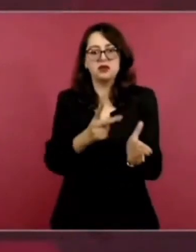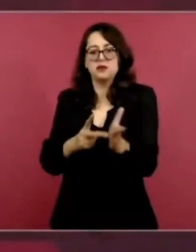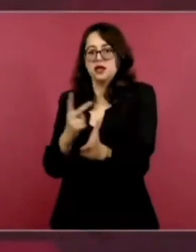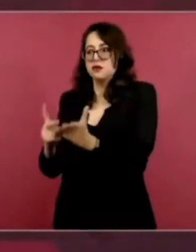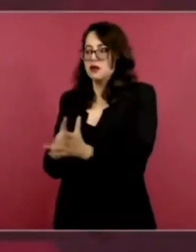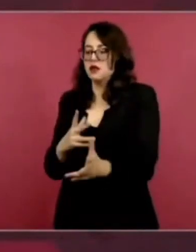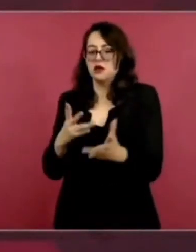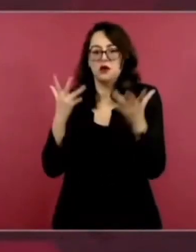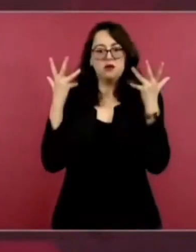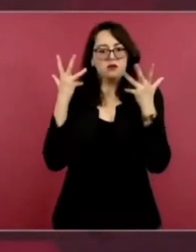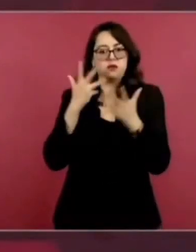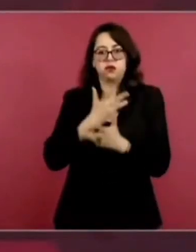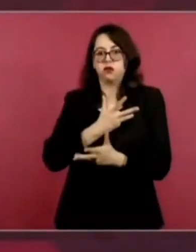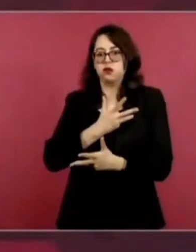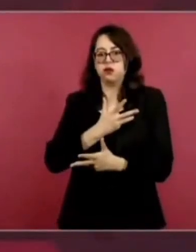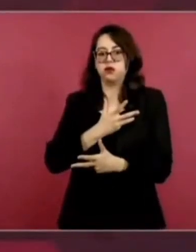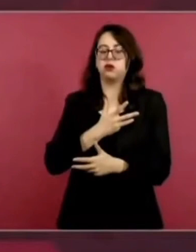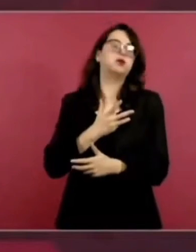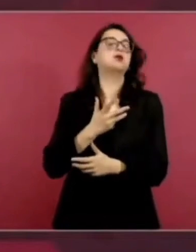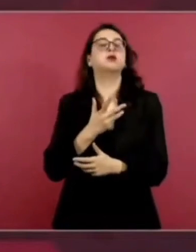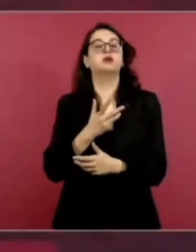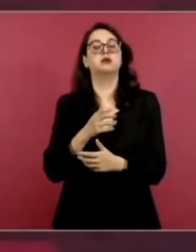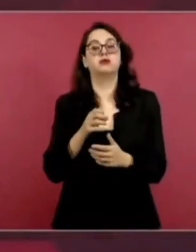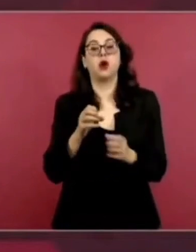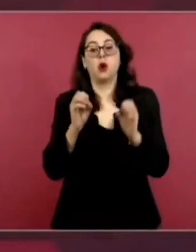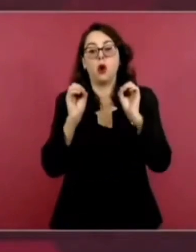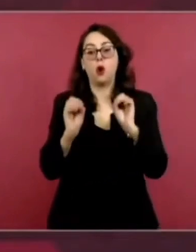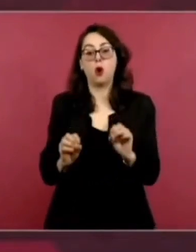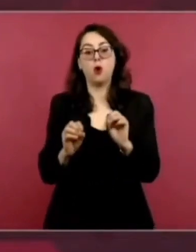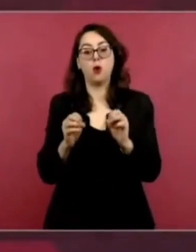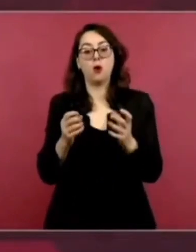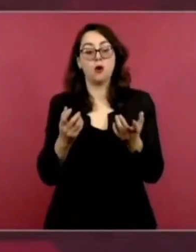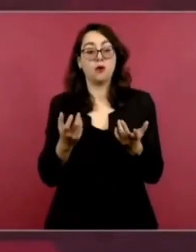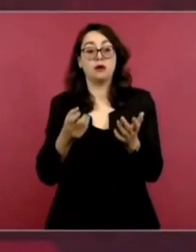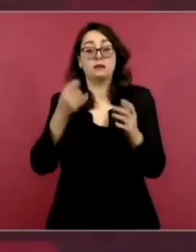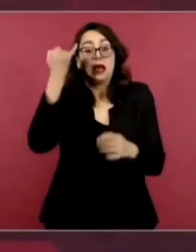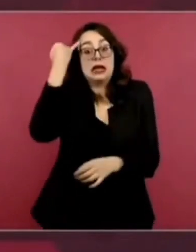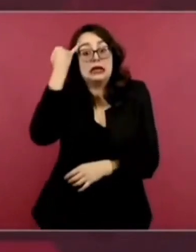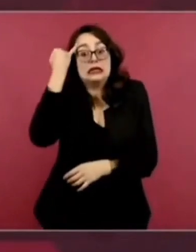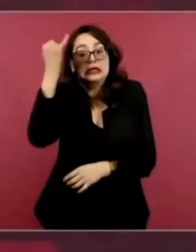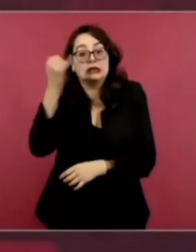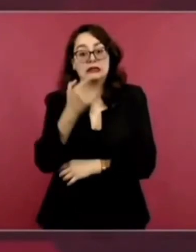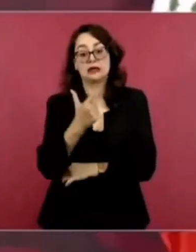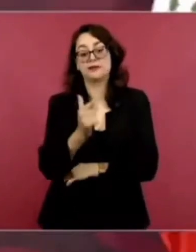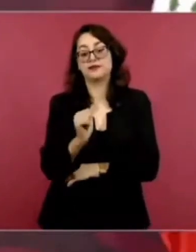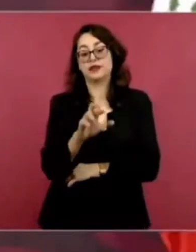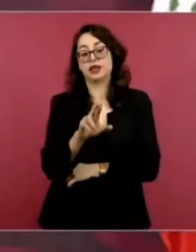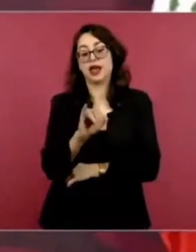le liberan las cuentas a la esposa de